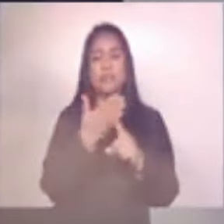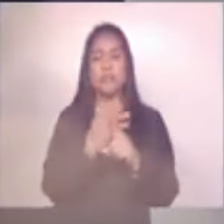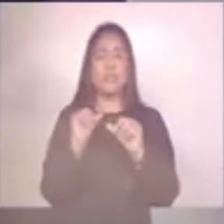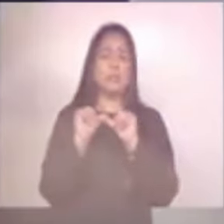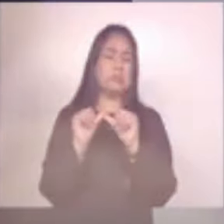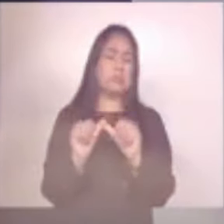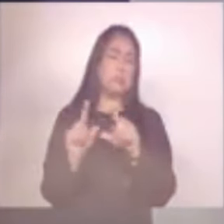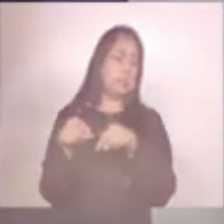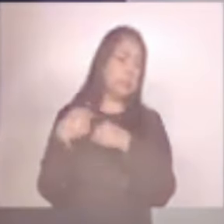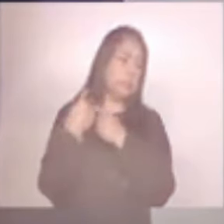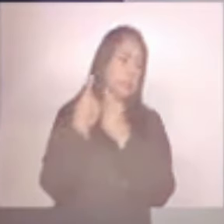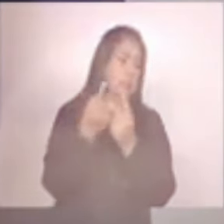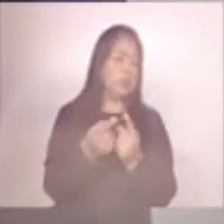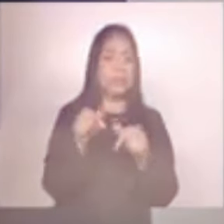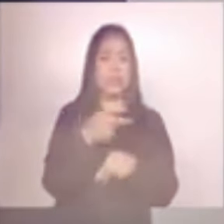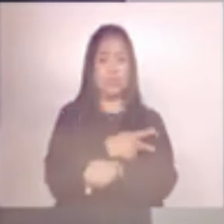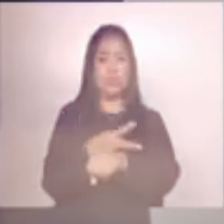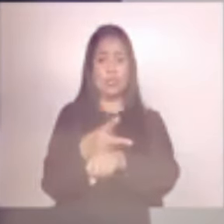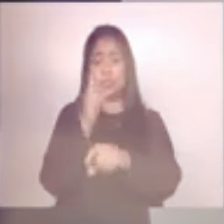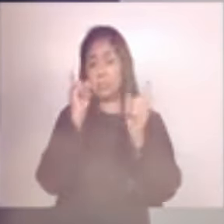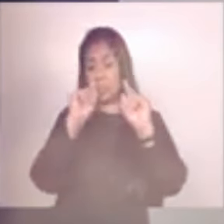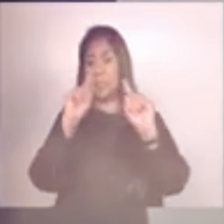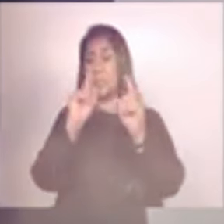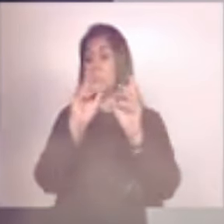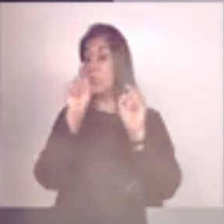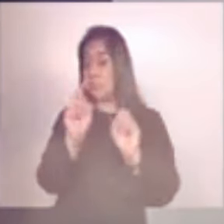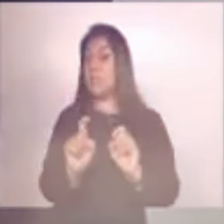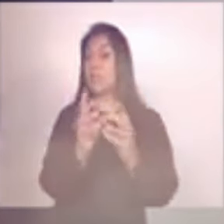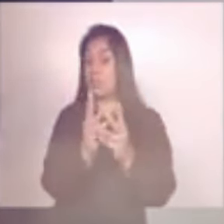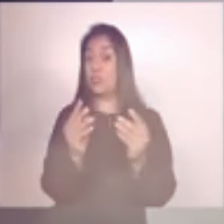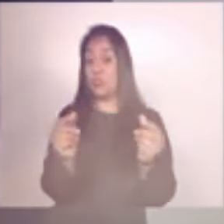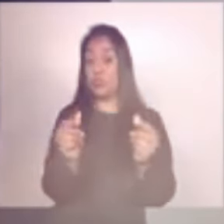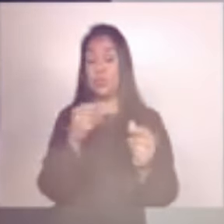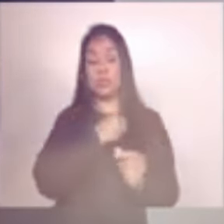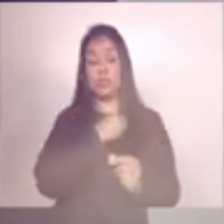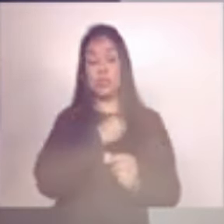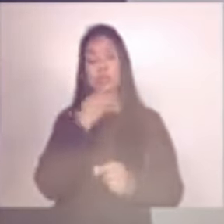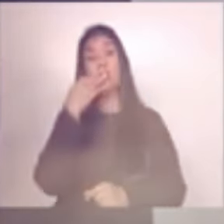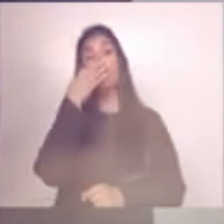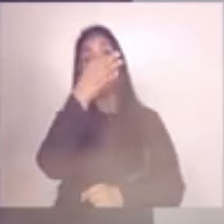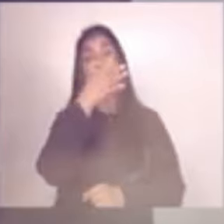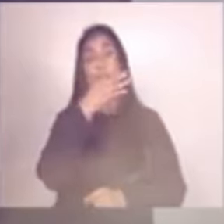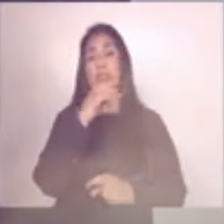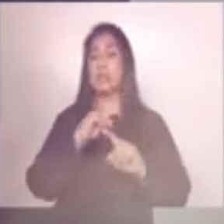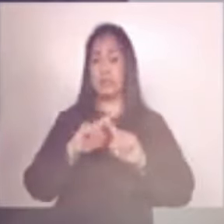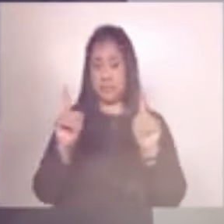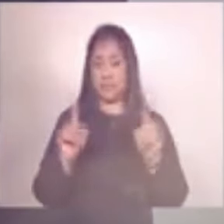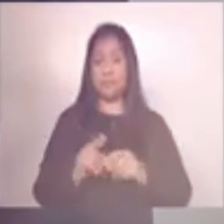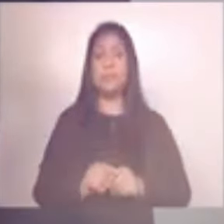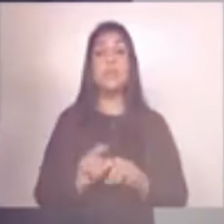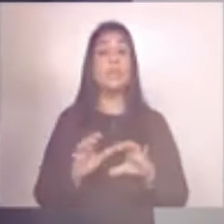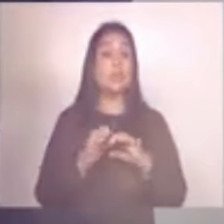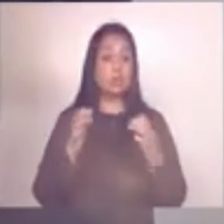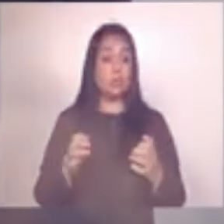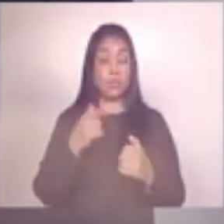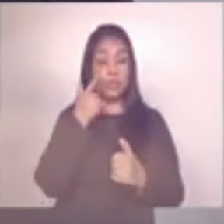de nuestra historia, pero que tenemos que resolver si queremos un futuro de verdad diferente. En esas